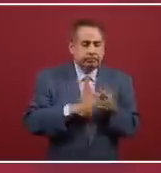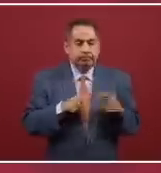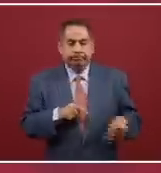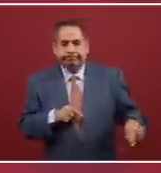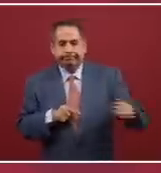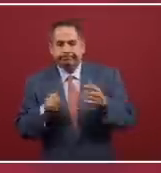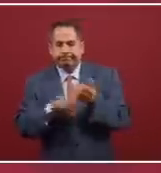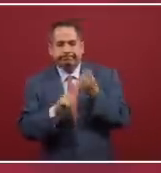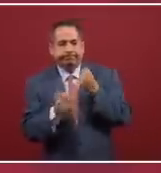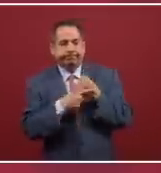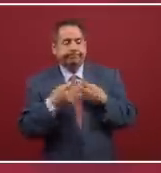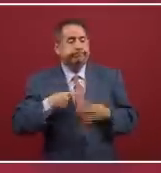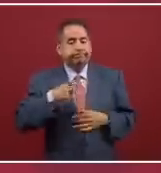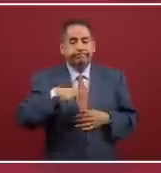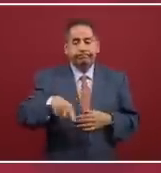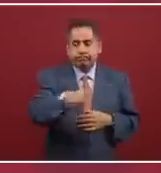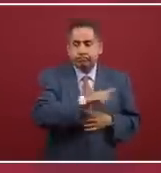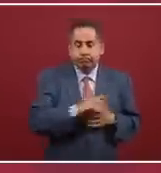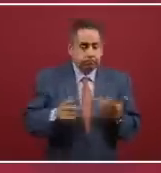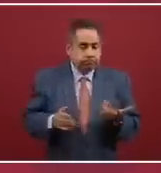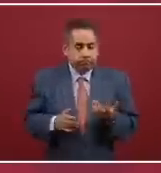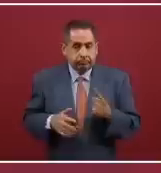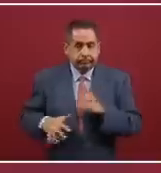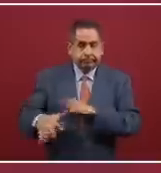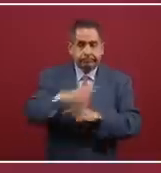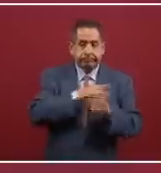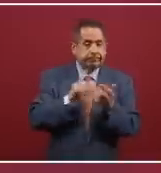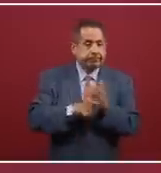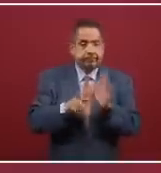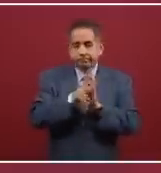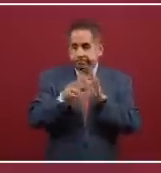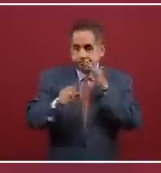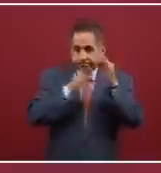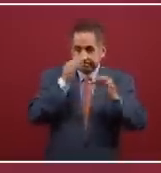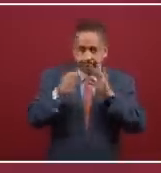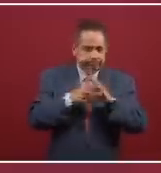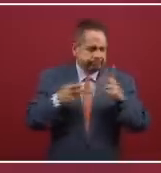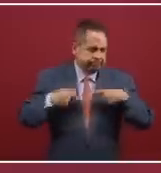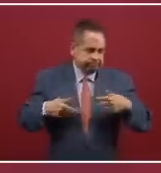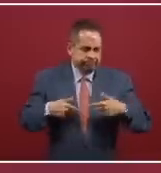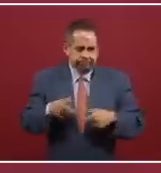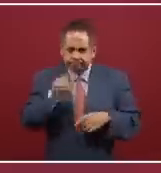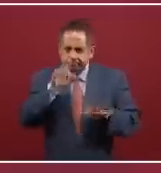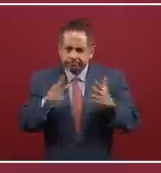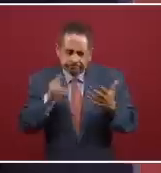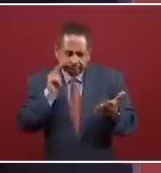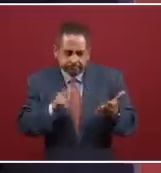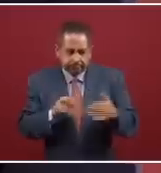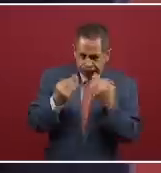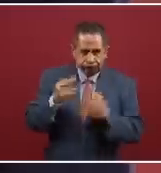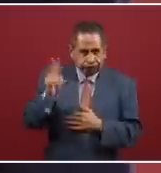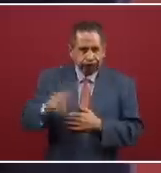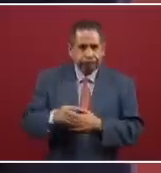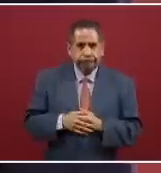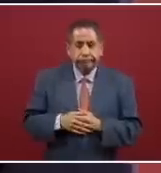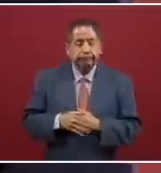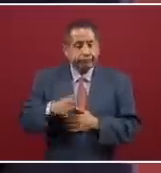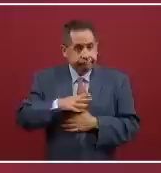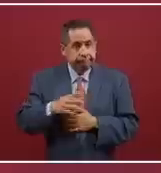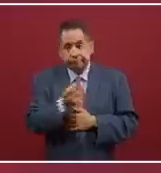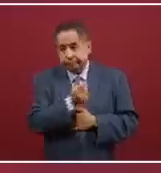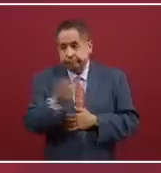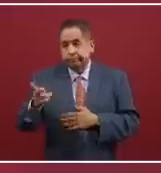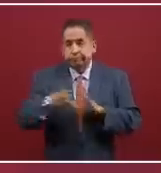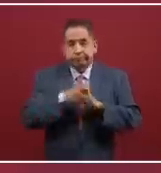qué opinan a través de los medios los ciudadanos y me consta dieron medios